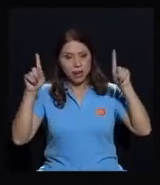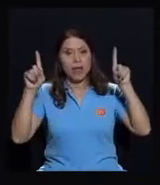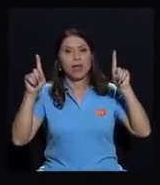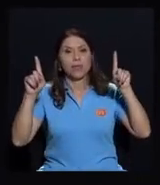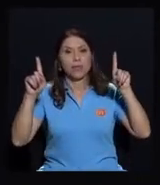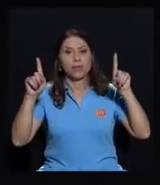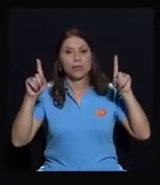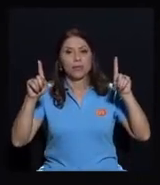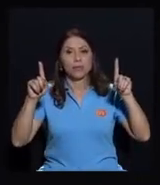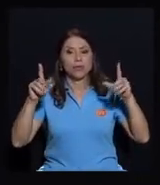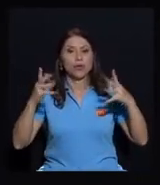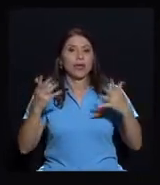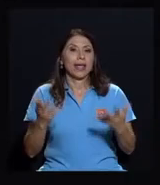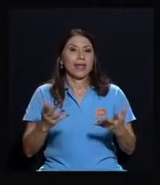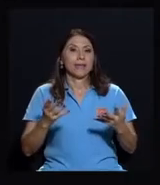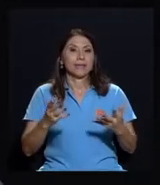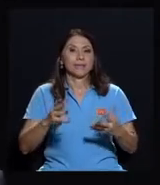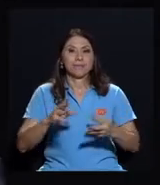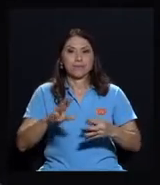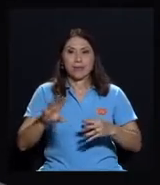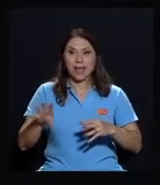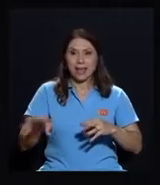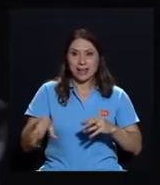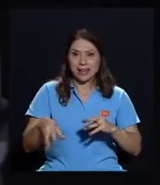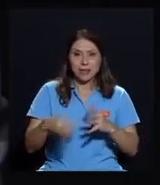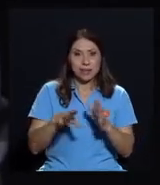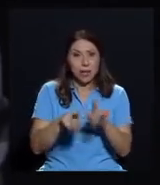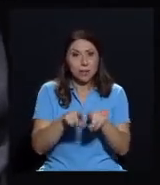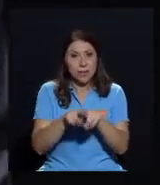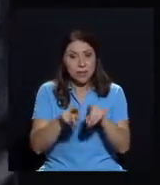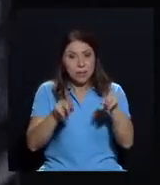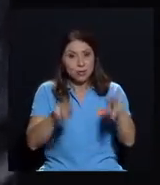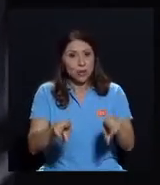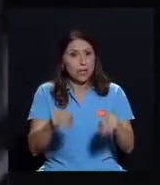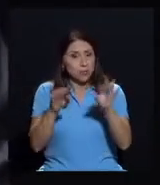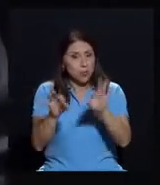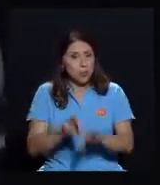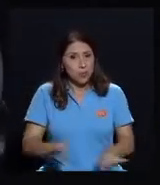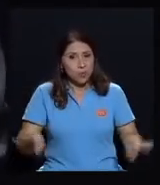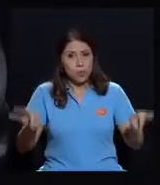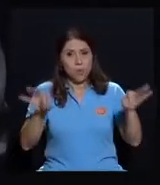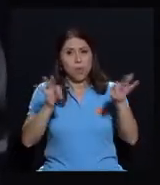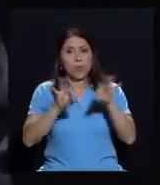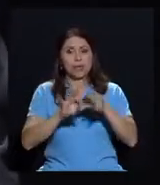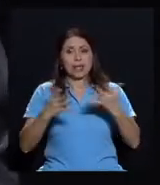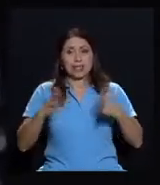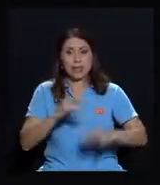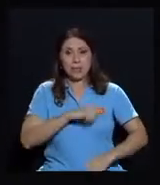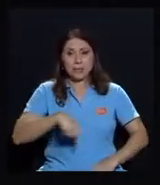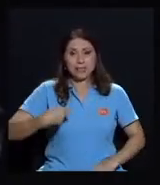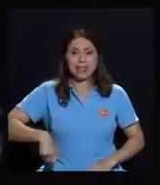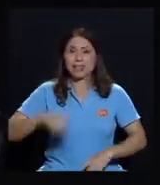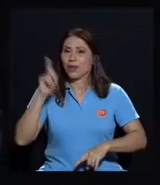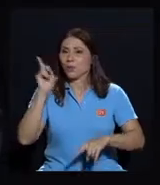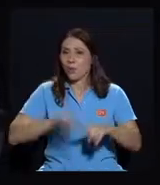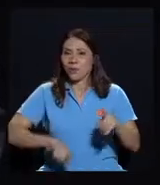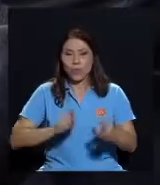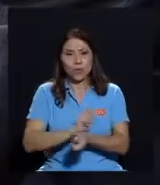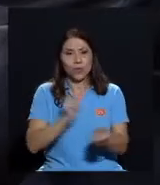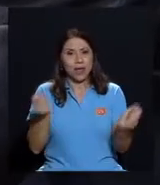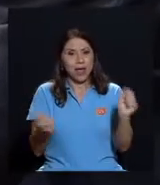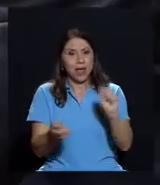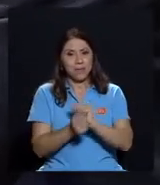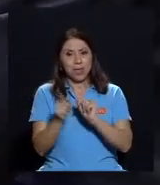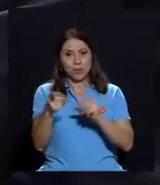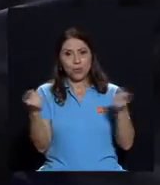agregar incluso figuras de muchos pesos que han llegado al presidente no han podido cambiar cierta dinámica yo le